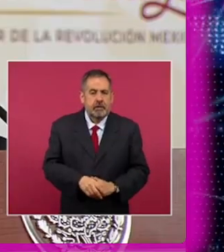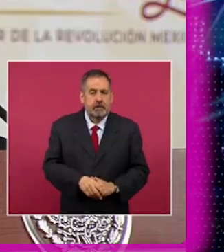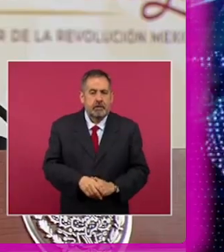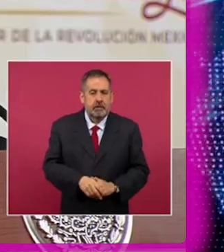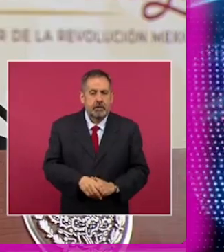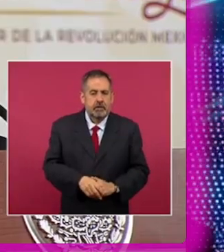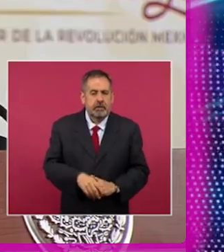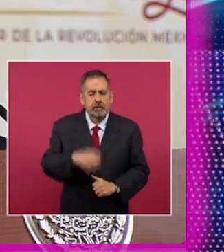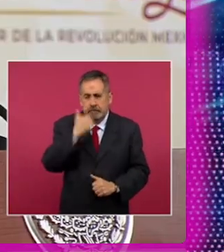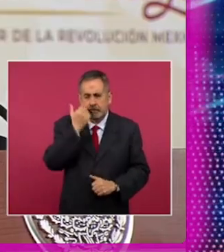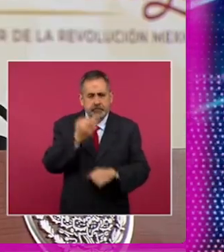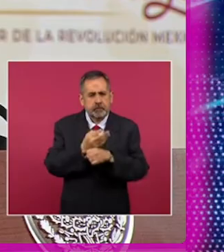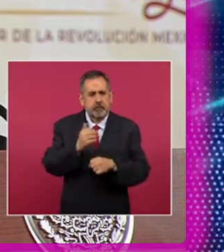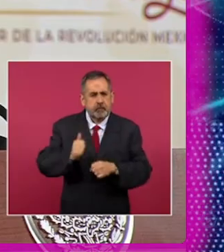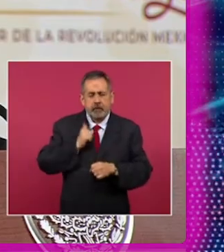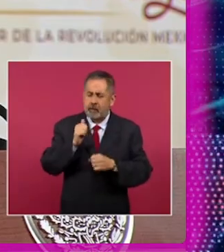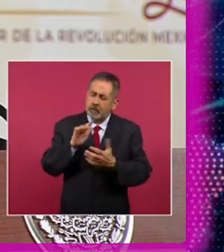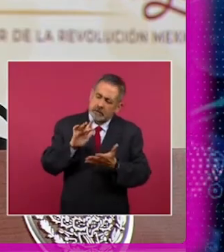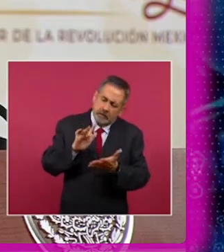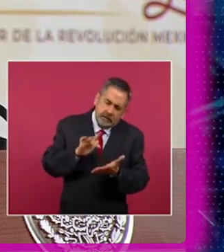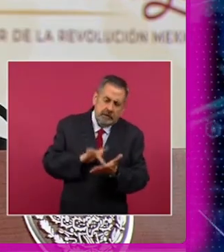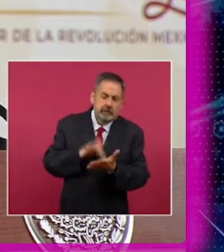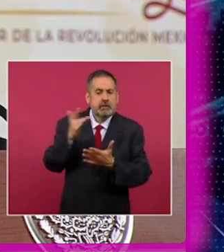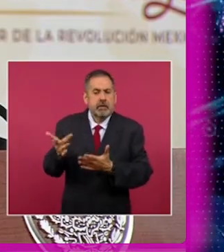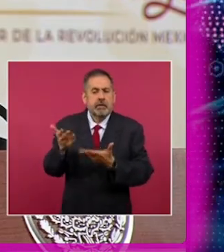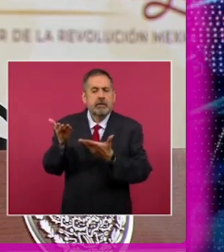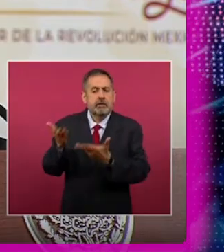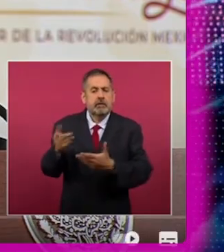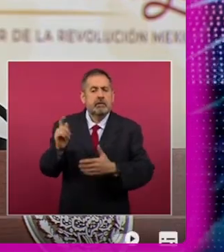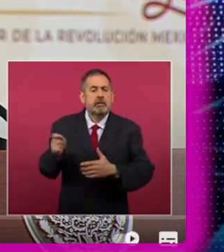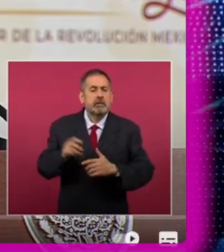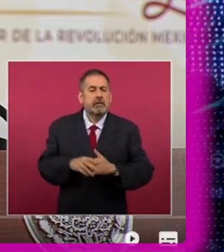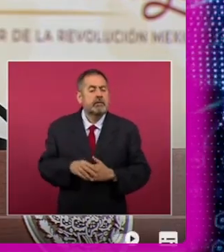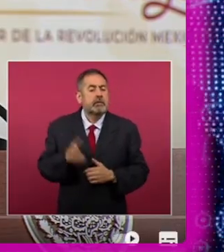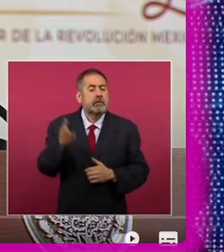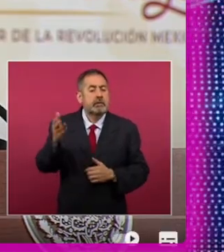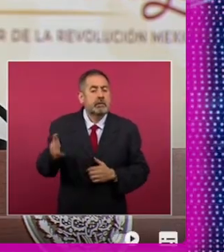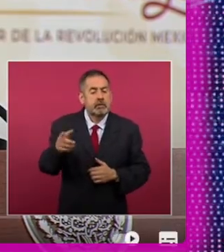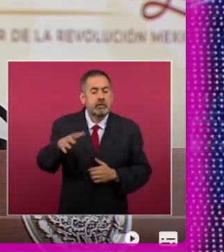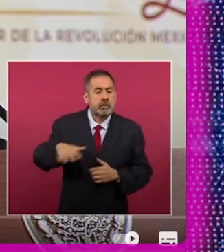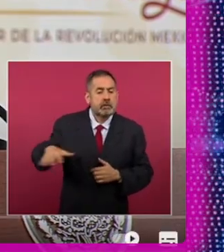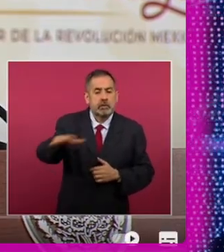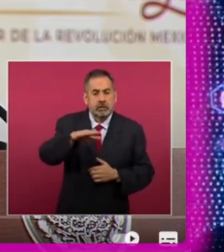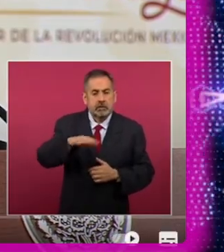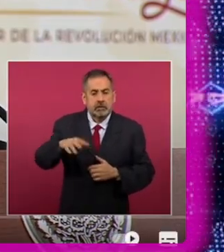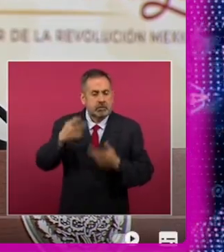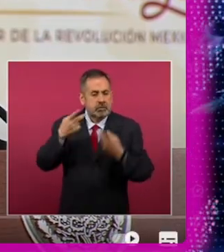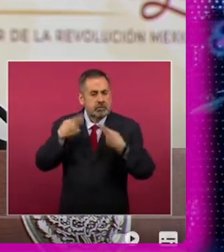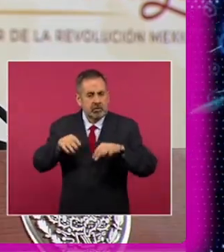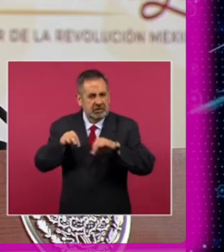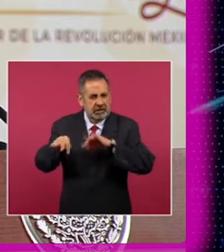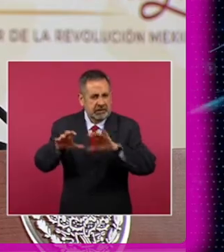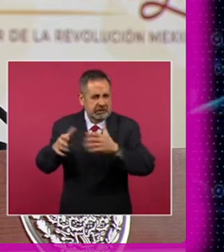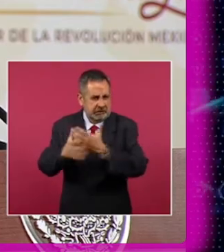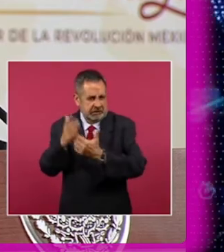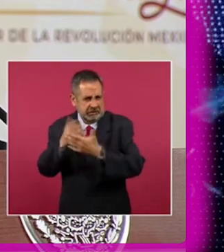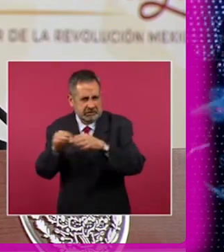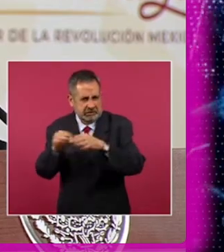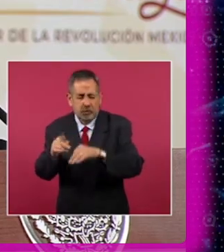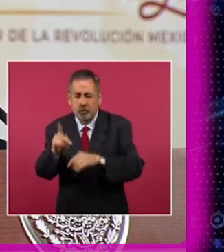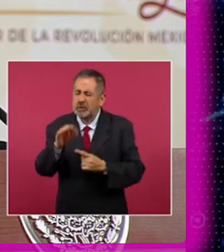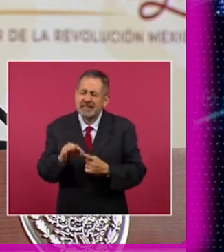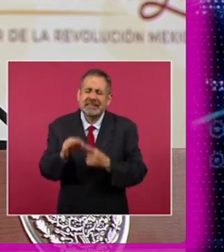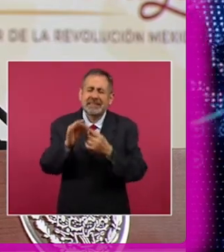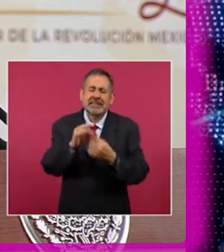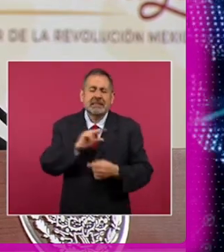Y quiero aprovechar para agradecerle al sector obrero y de manera muy